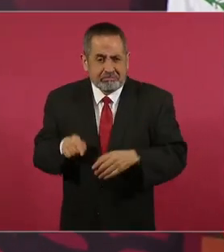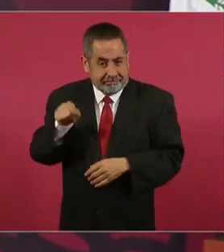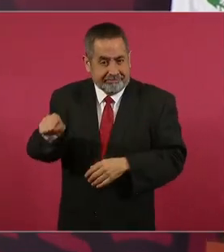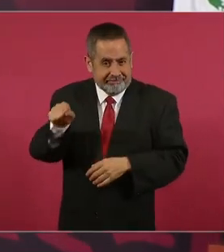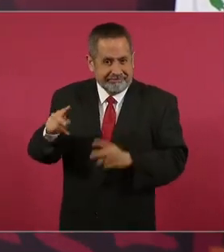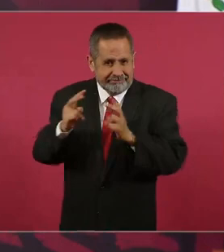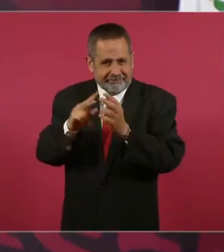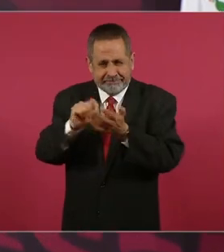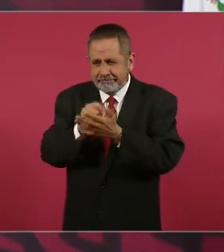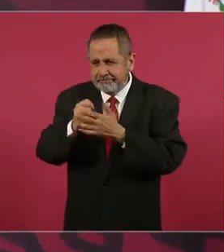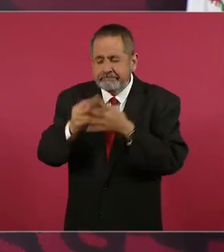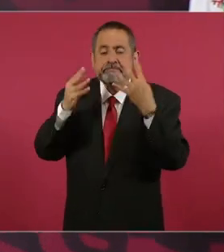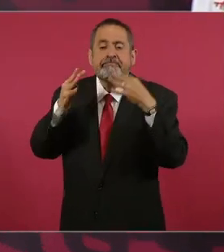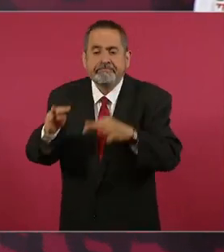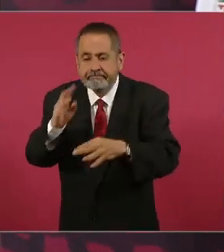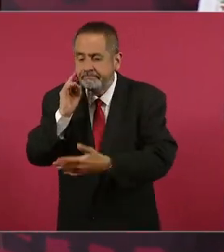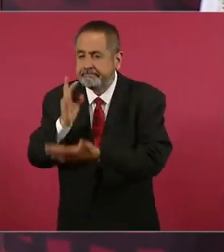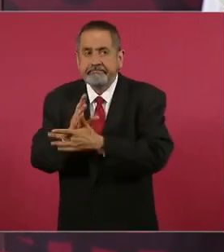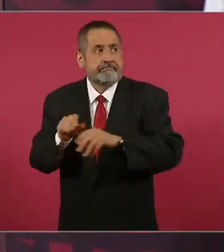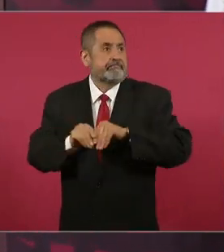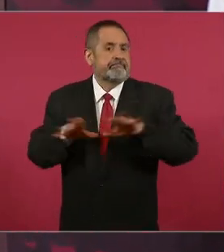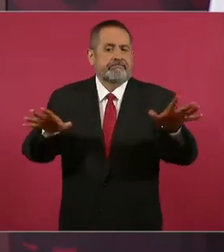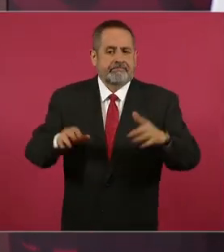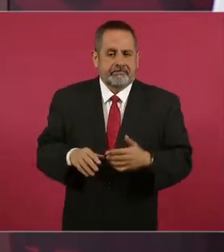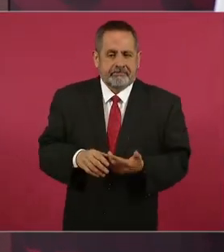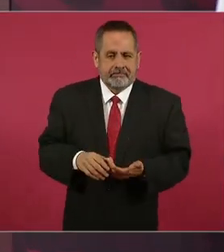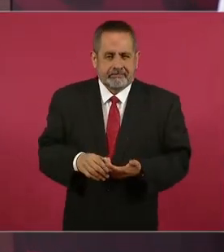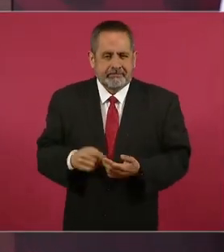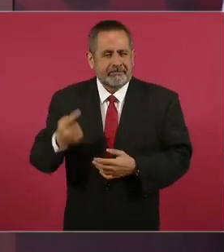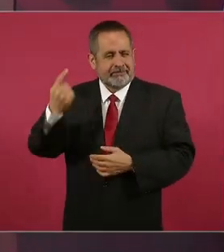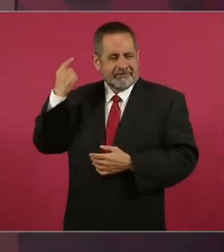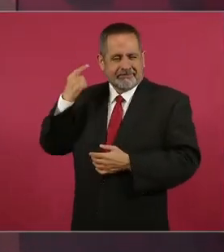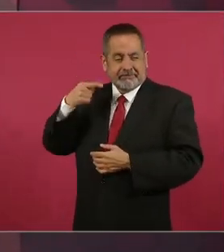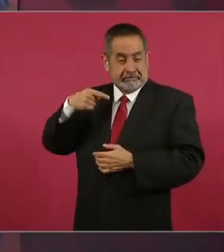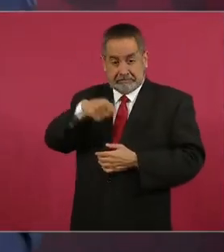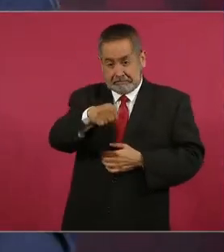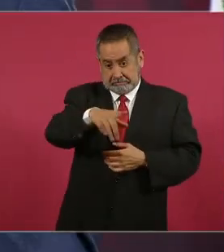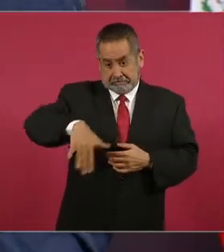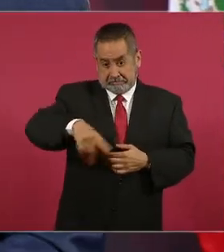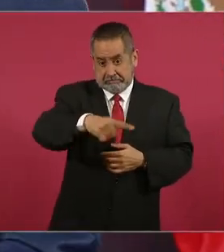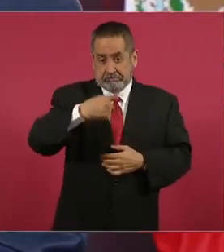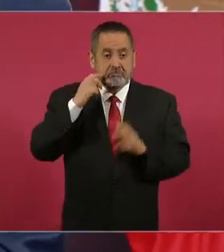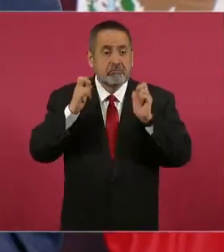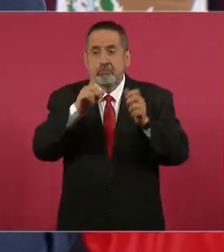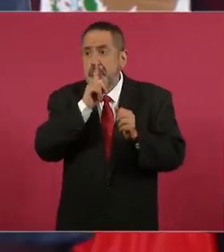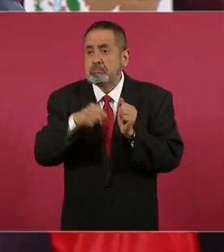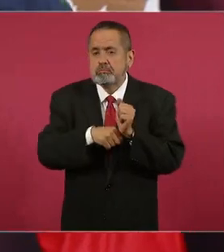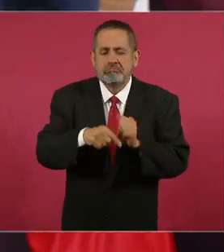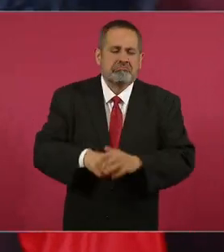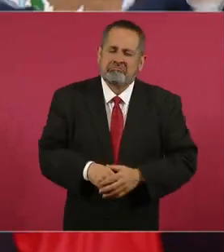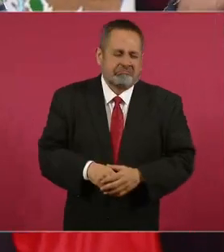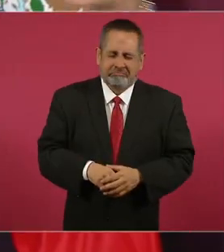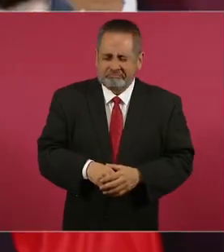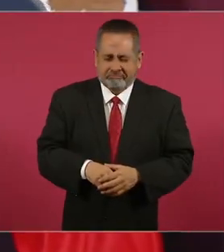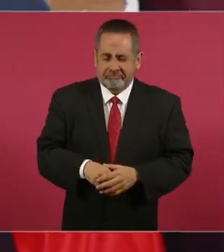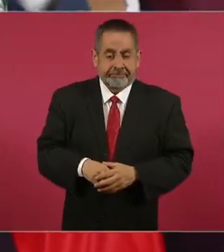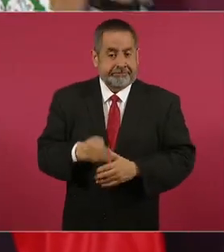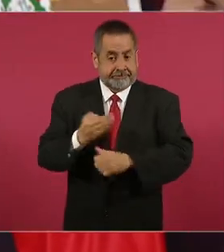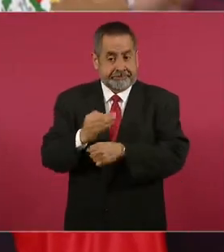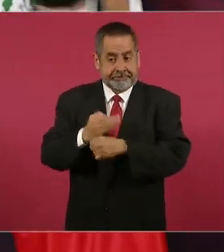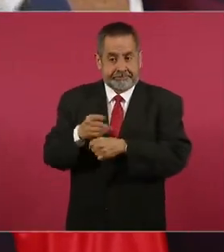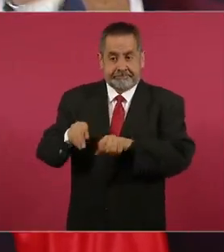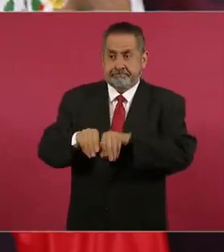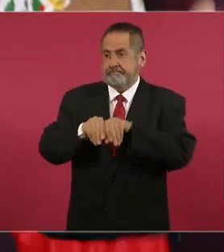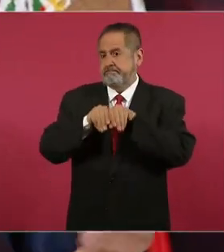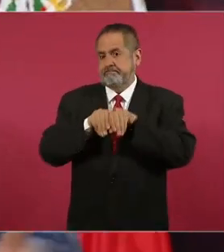de que hay violencia, pero no se denuncia, no se sabe. En este caso, pues,